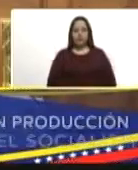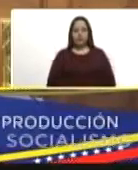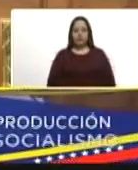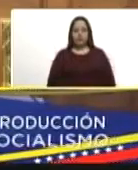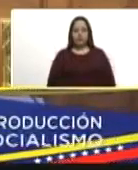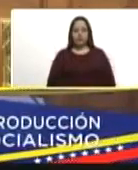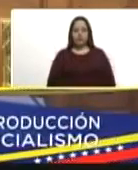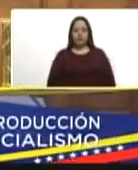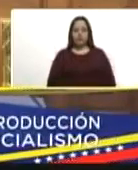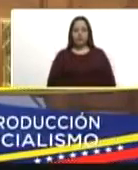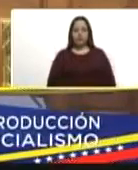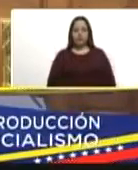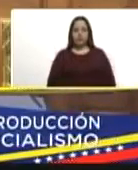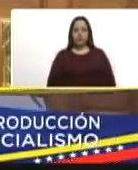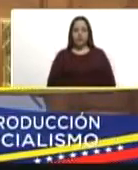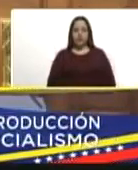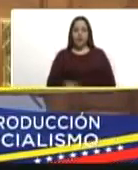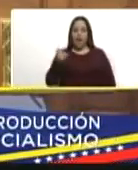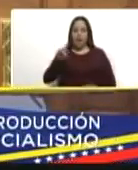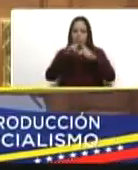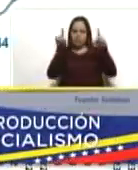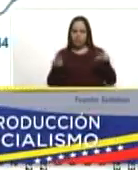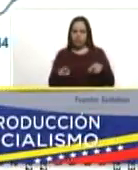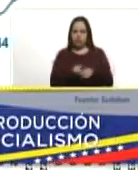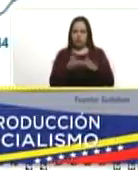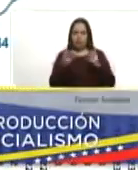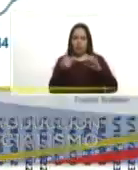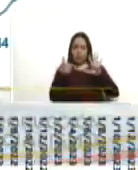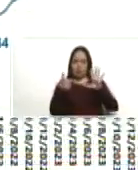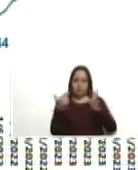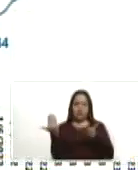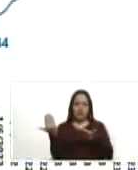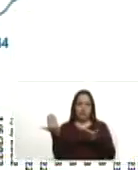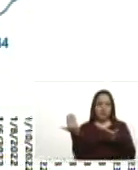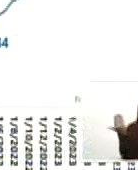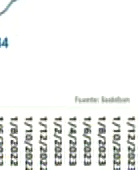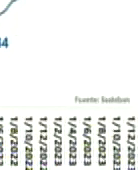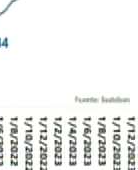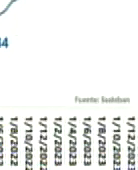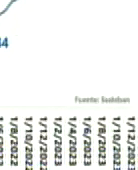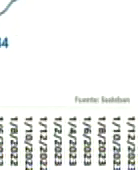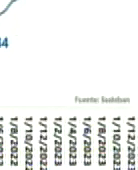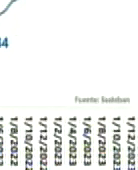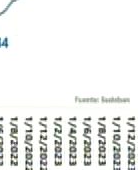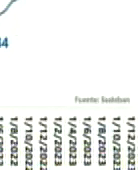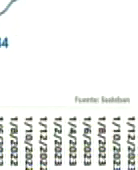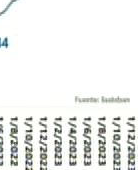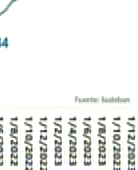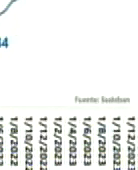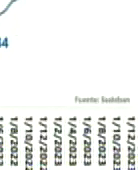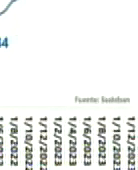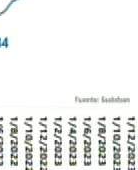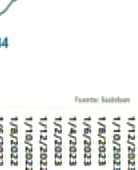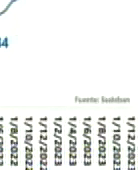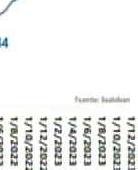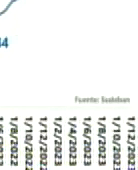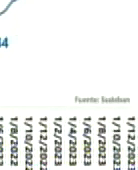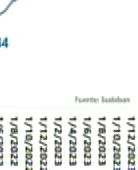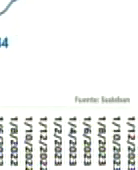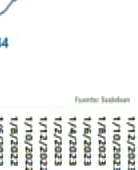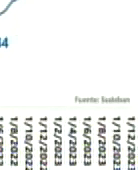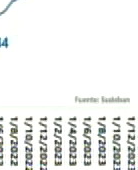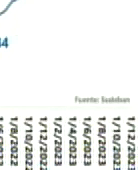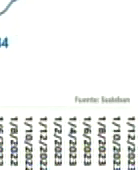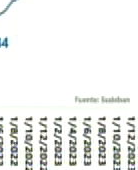está la lámina número seis bueno que demuestra el crecimiento